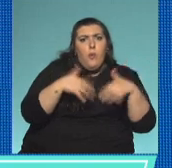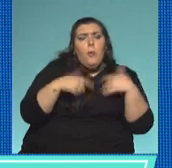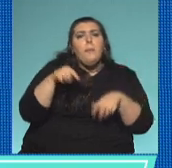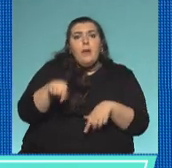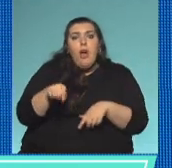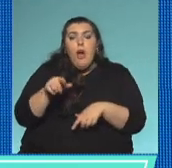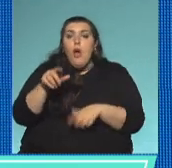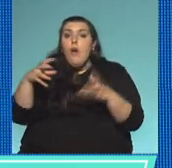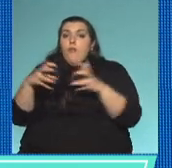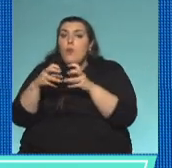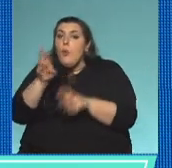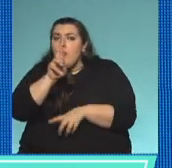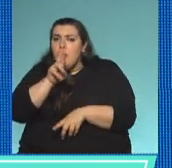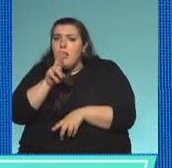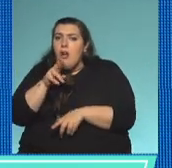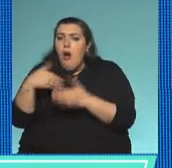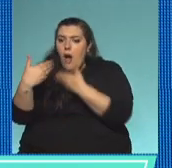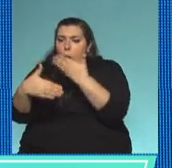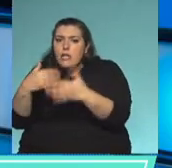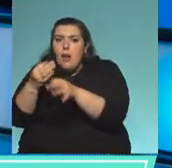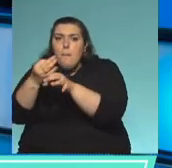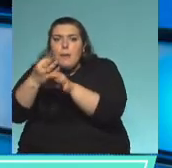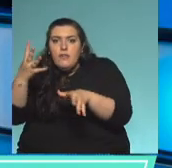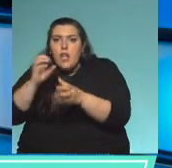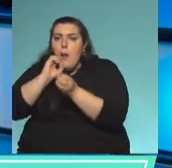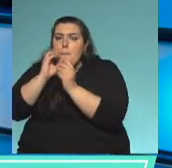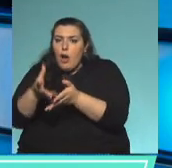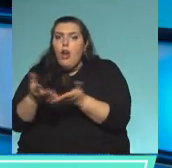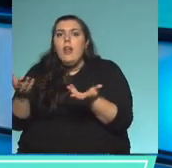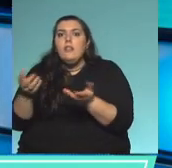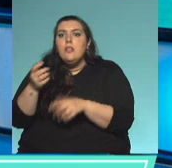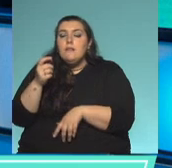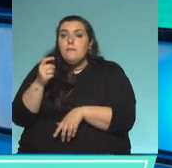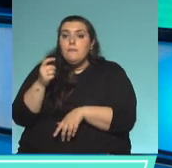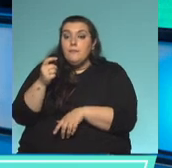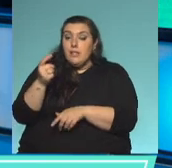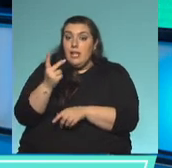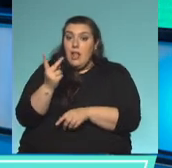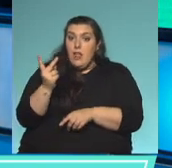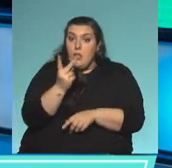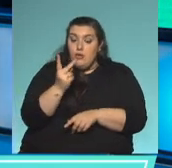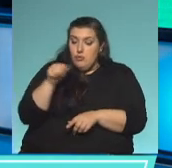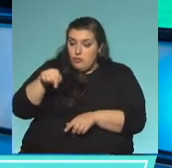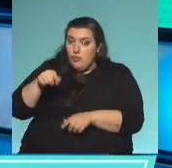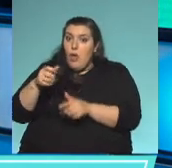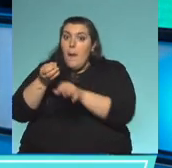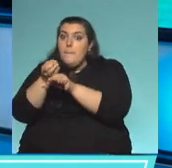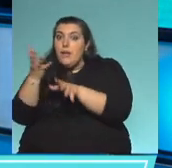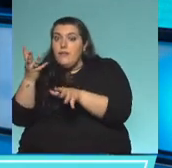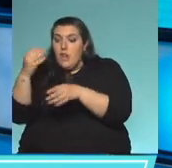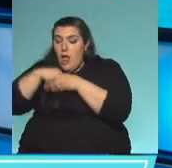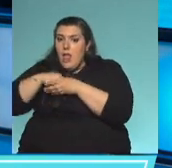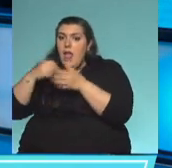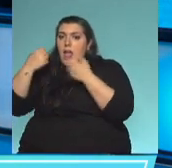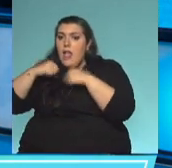profesional. ¿Cómo haces para que esas dos partes convivan? La parte de ser lo más profesional posible,